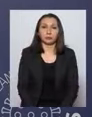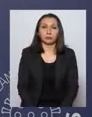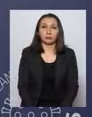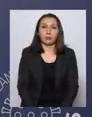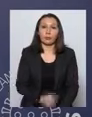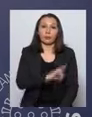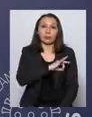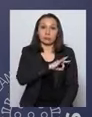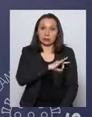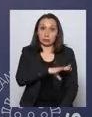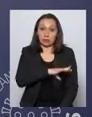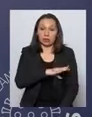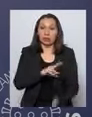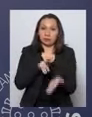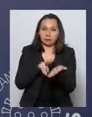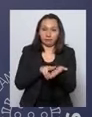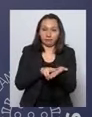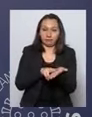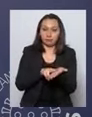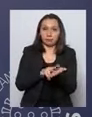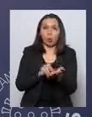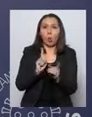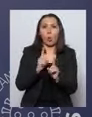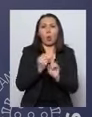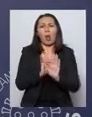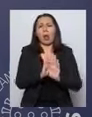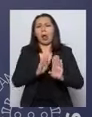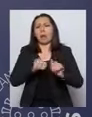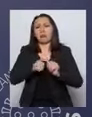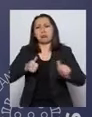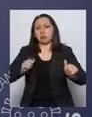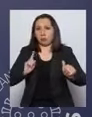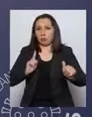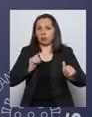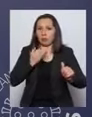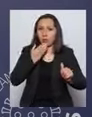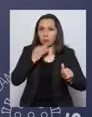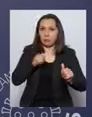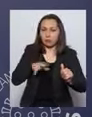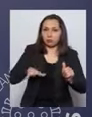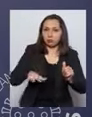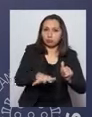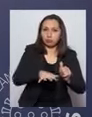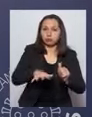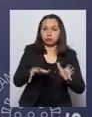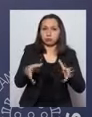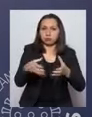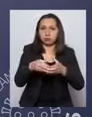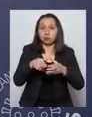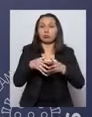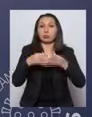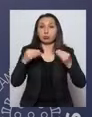chile evidentemente no está ajeno a este tremendo